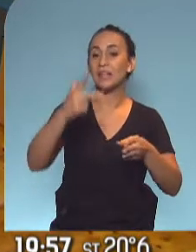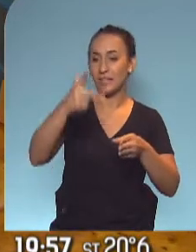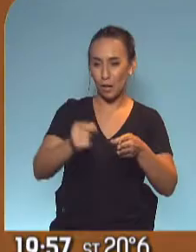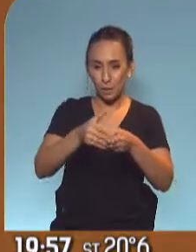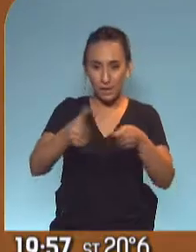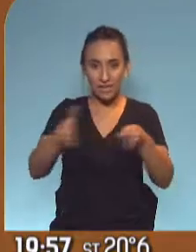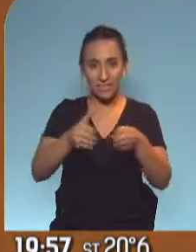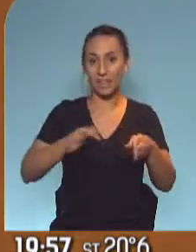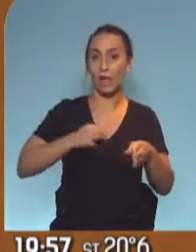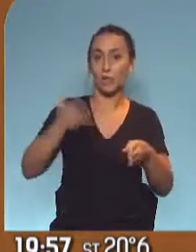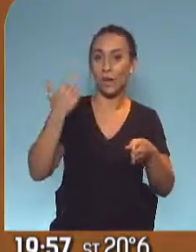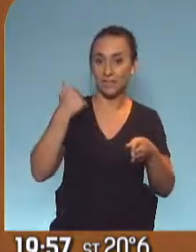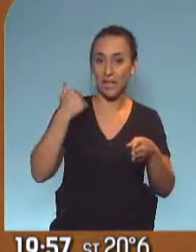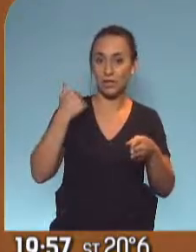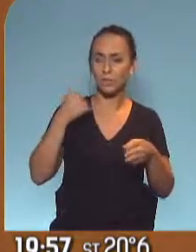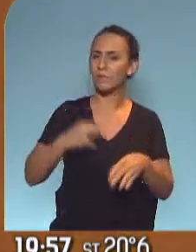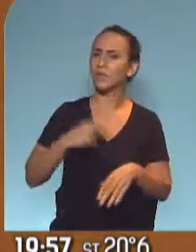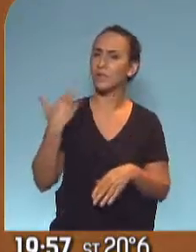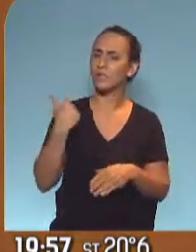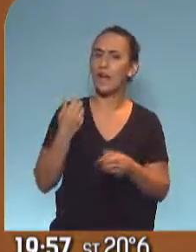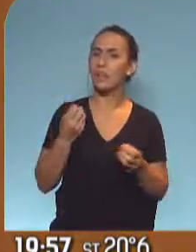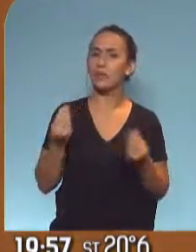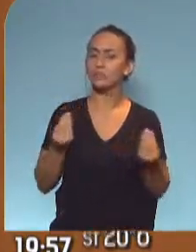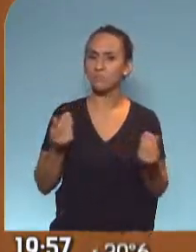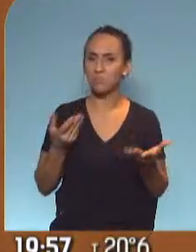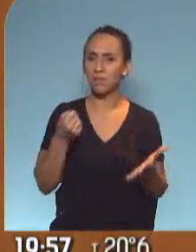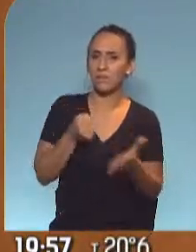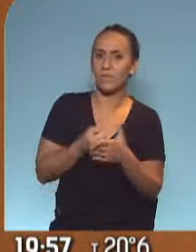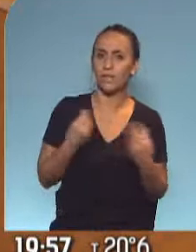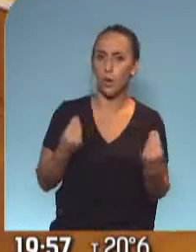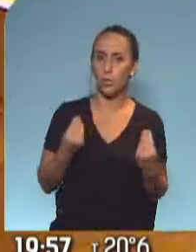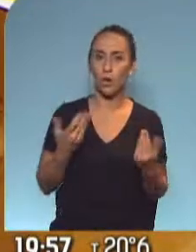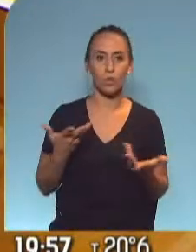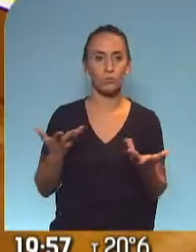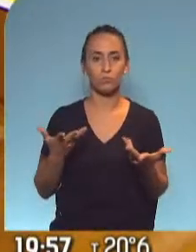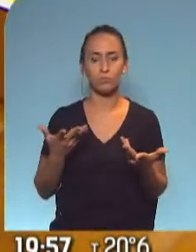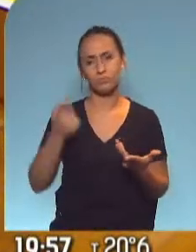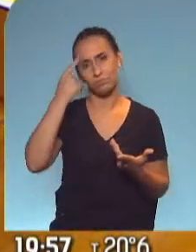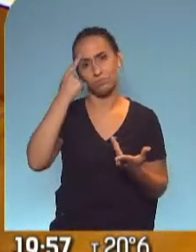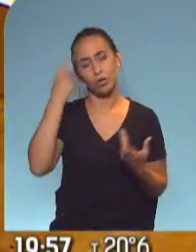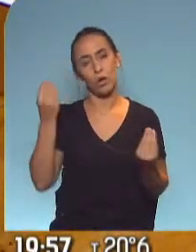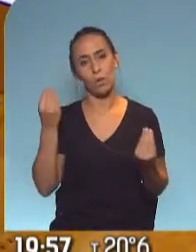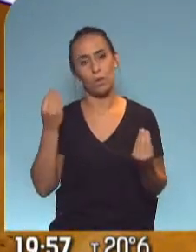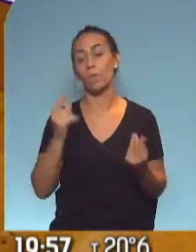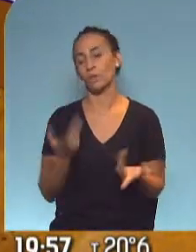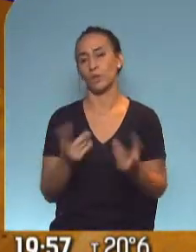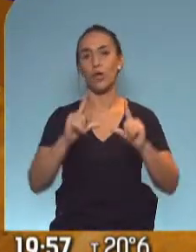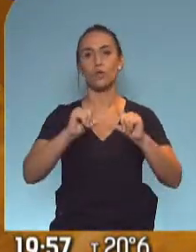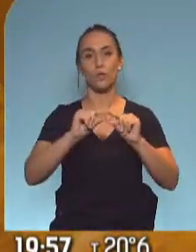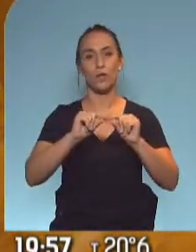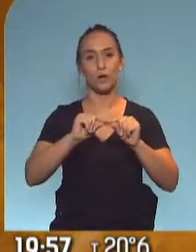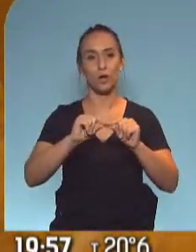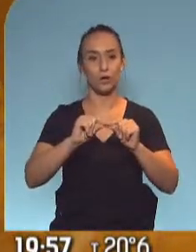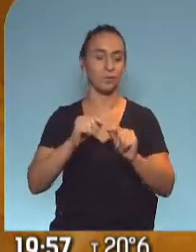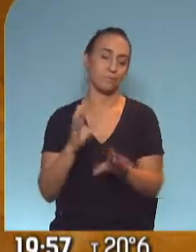últimos tres meses ya. ¿De cómo cerró el año? ¿Cómo cerró el año? Exactamente. ¿No? ¿Cómo lo tomamos? ¿Cómo lo tomamos? El número obviamente iba a